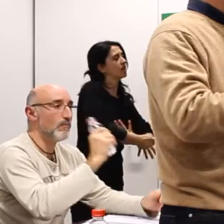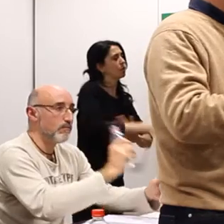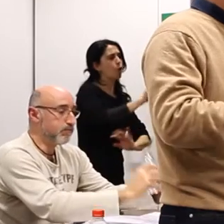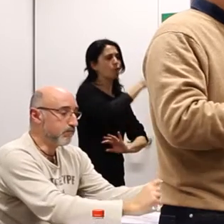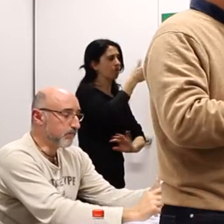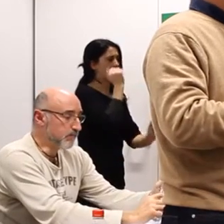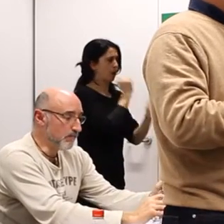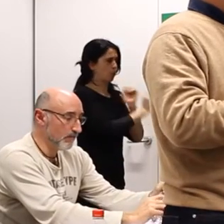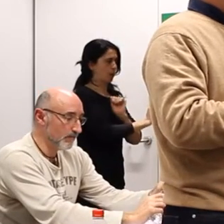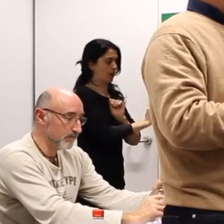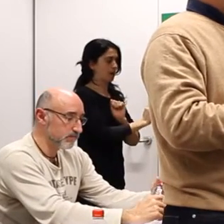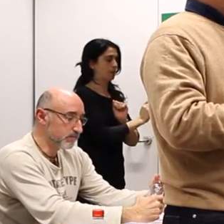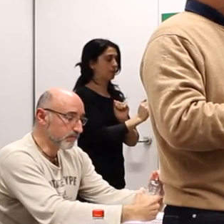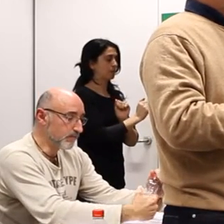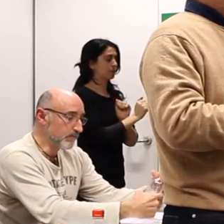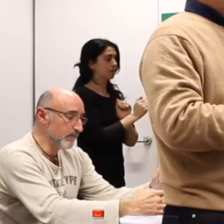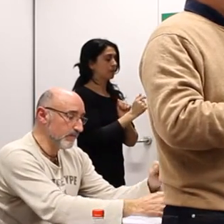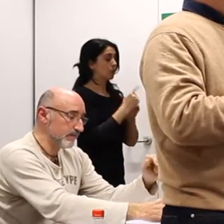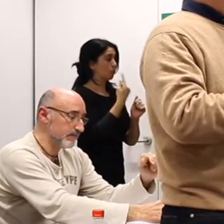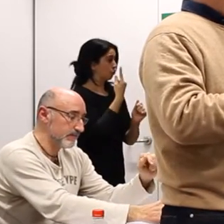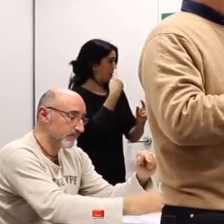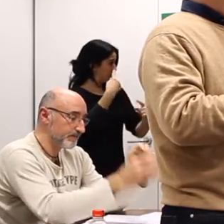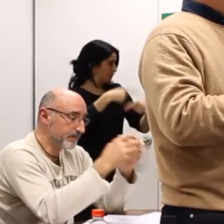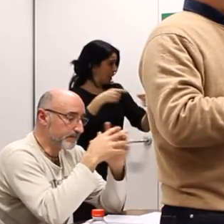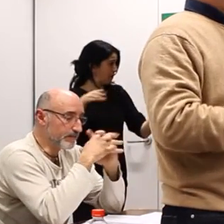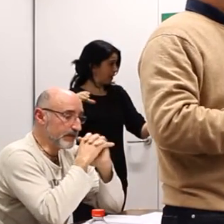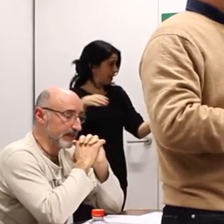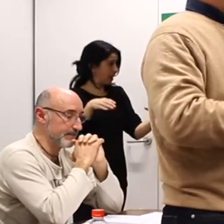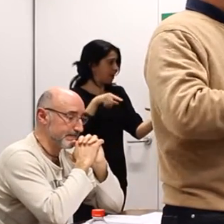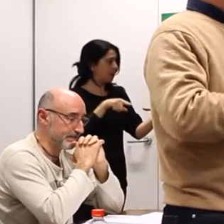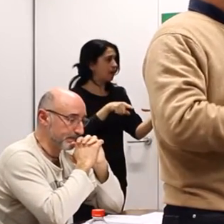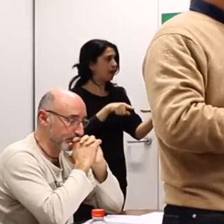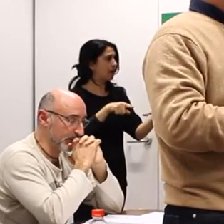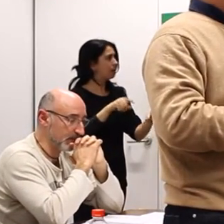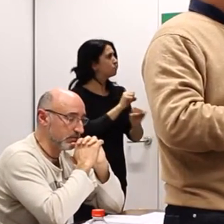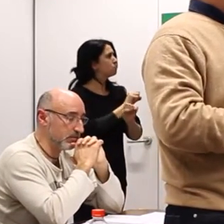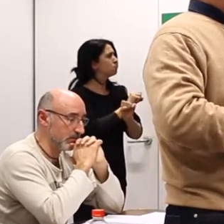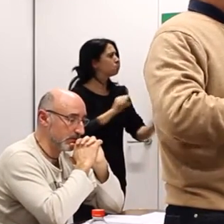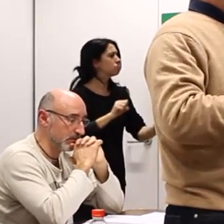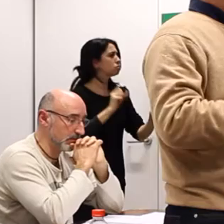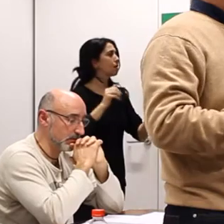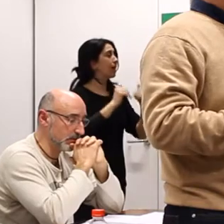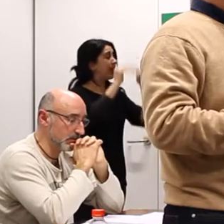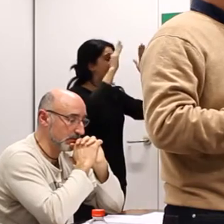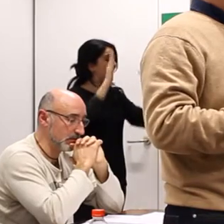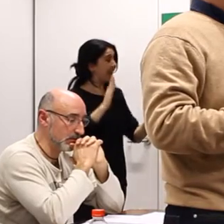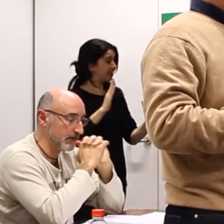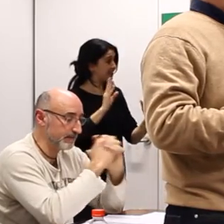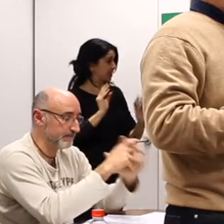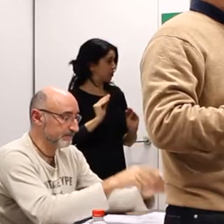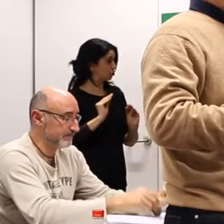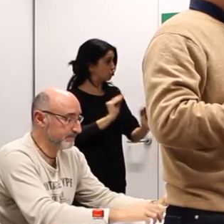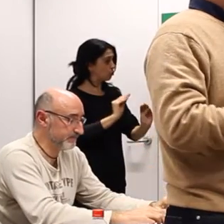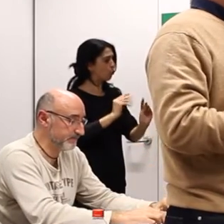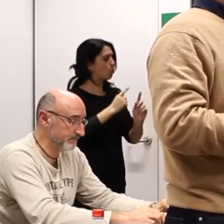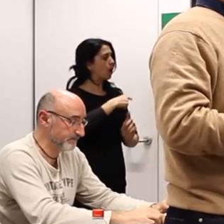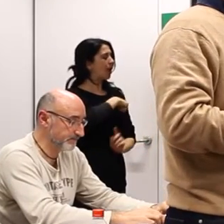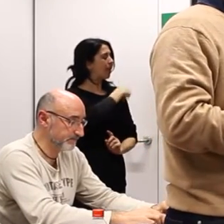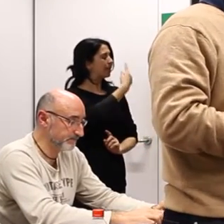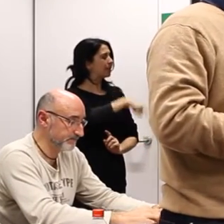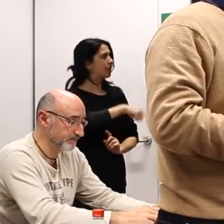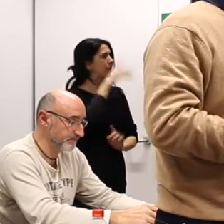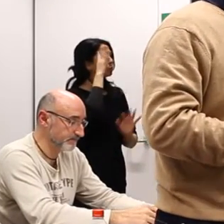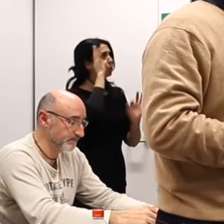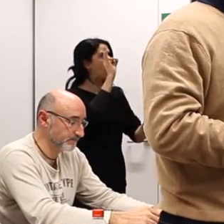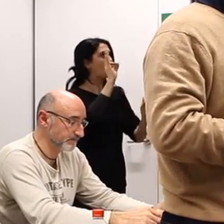de una familia, de una unidad de convivencia, de mantener la vivienda habitual en una temperatura razonable para